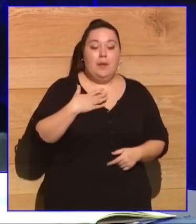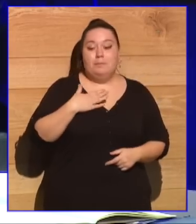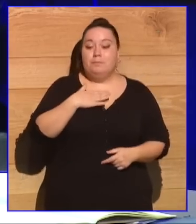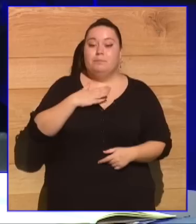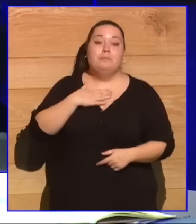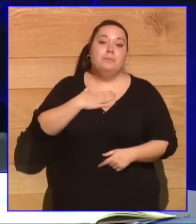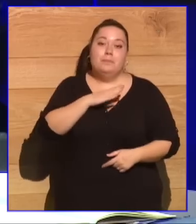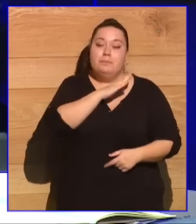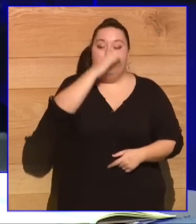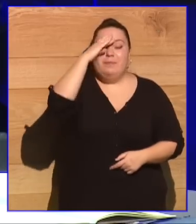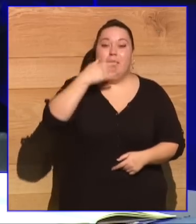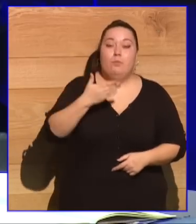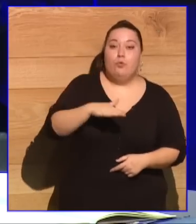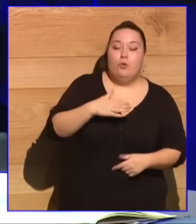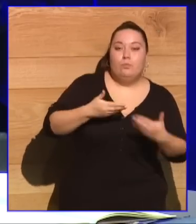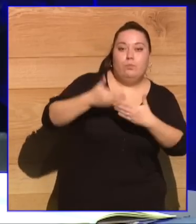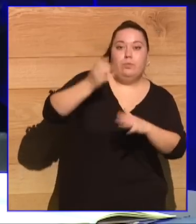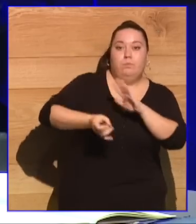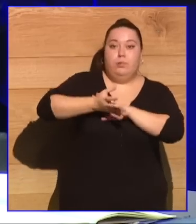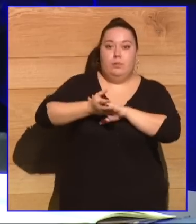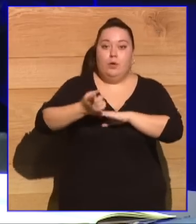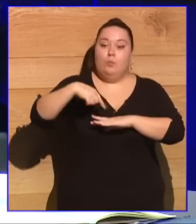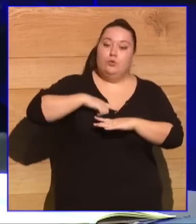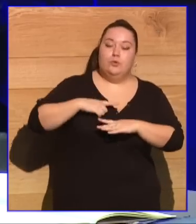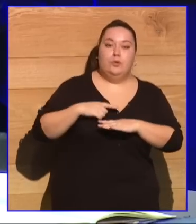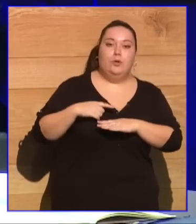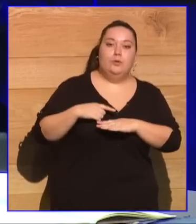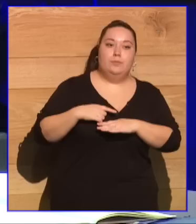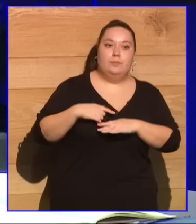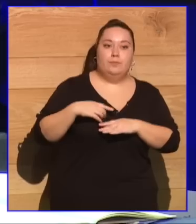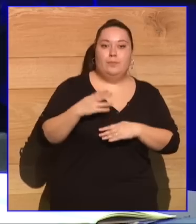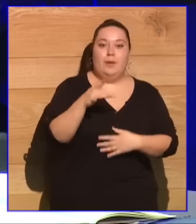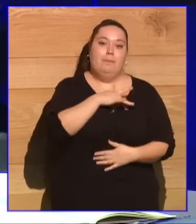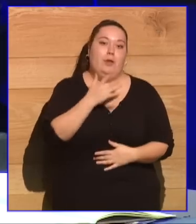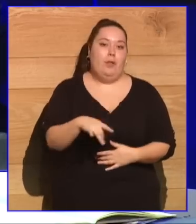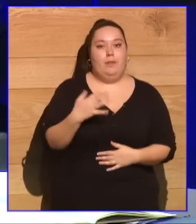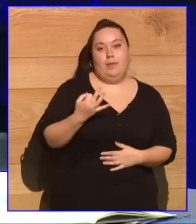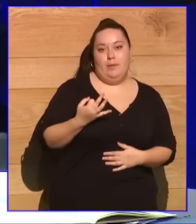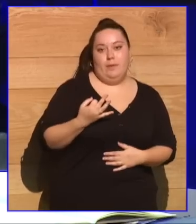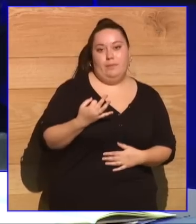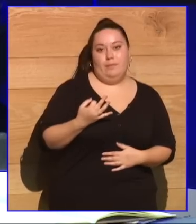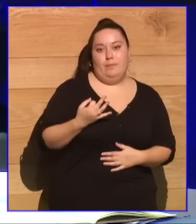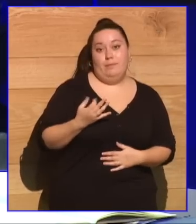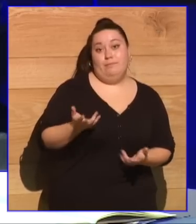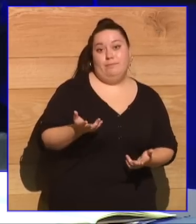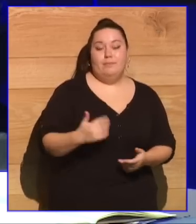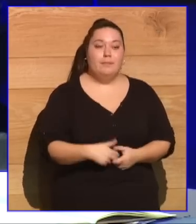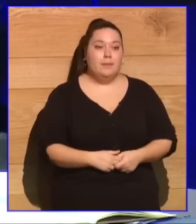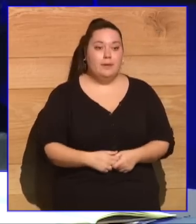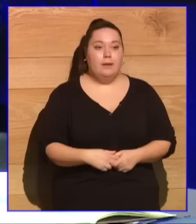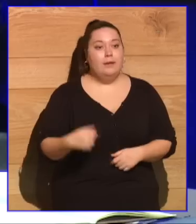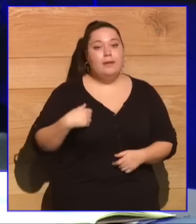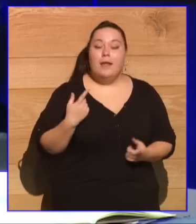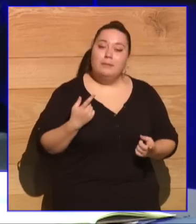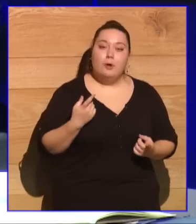padre, se ha generado un muro y me tenéis que compadecer. No está diciendo eso tampoco. Él está tirando de sí y está